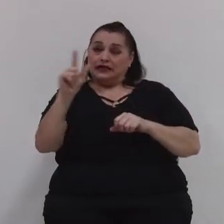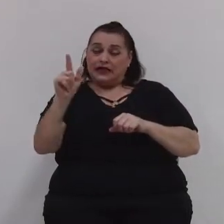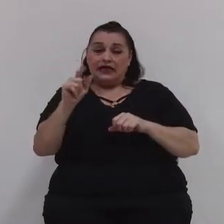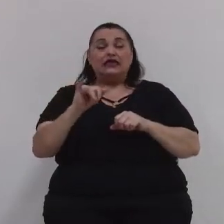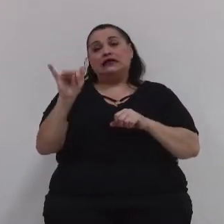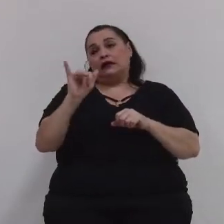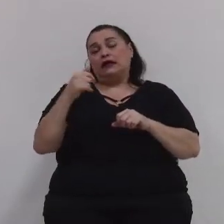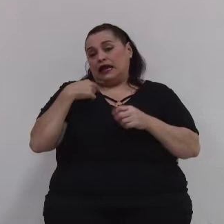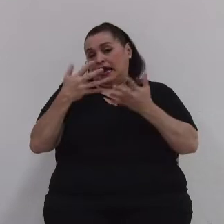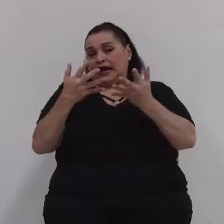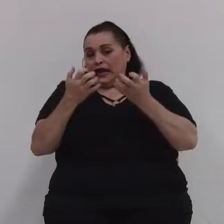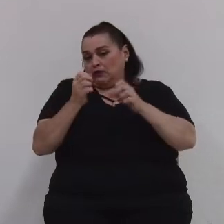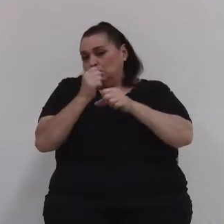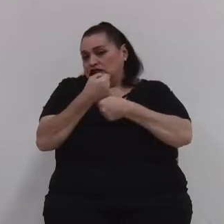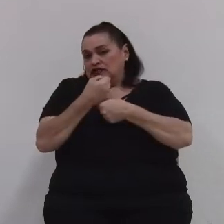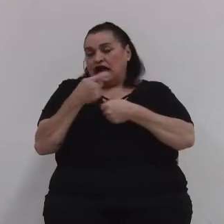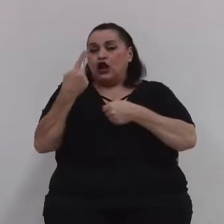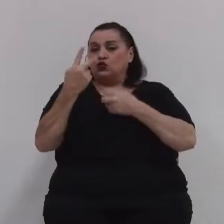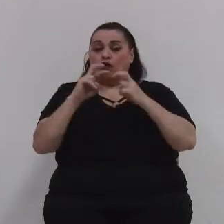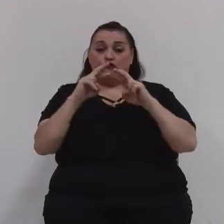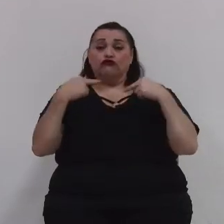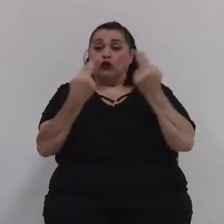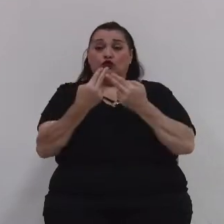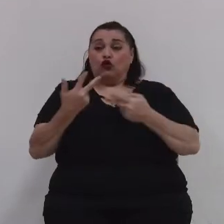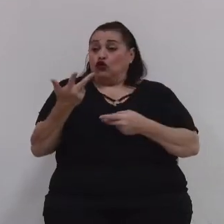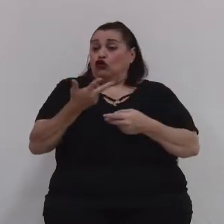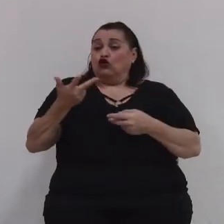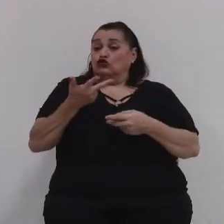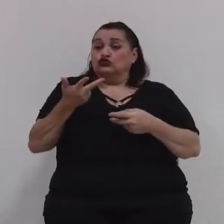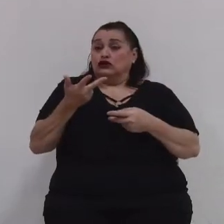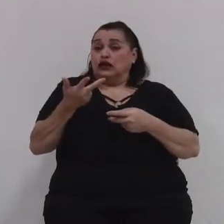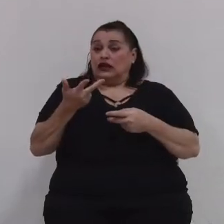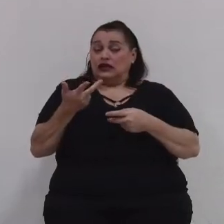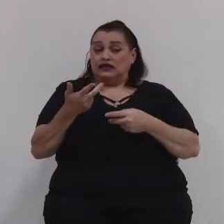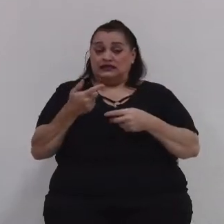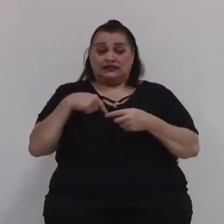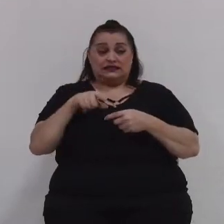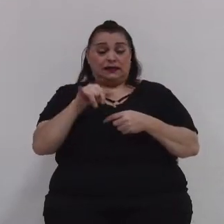digamos, y queremos hacer una sesión y ninguno de los tres estamos en nuestras respectivas listas